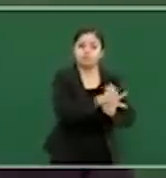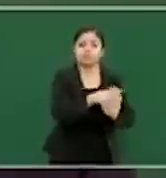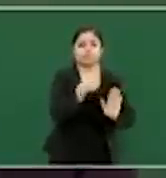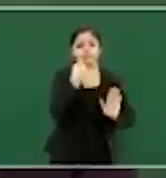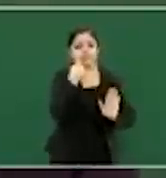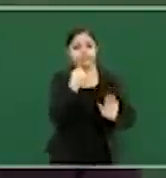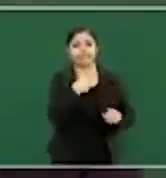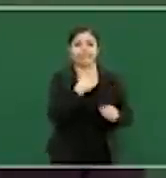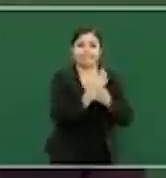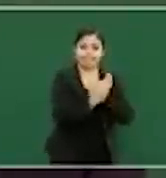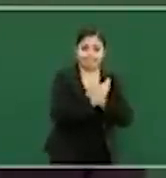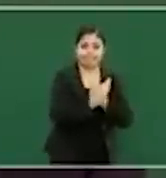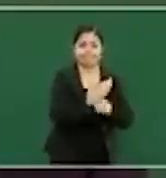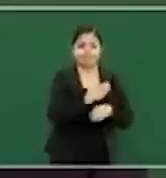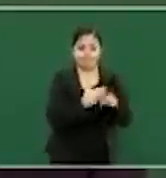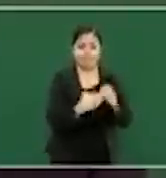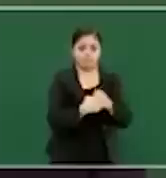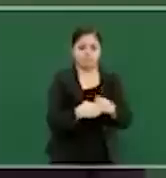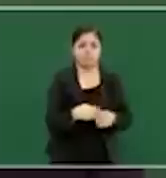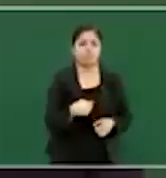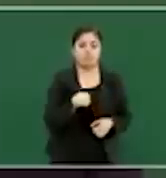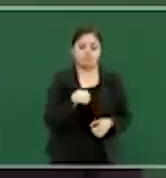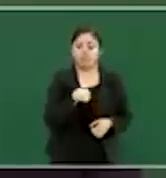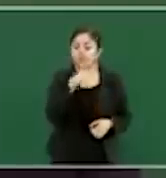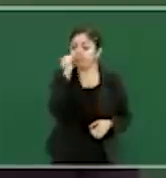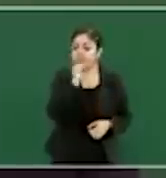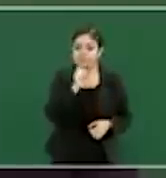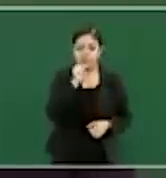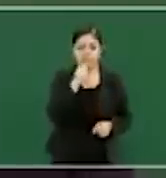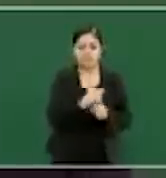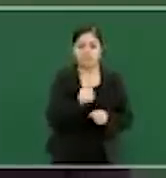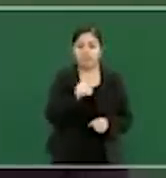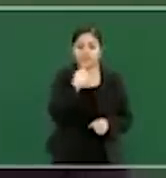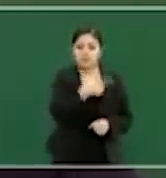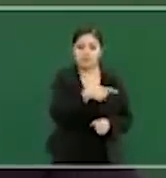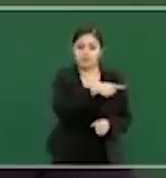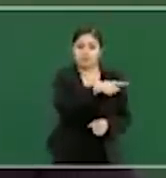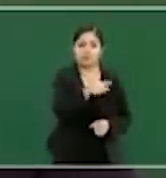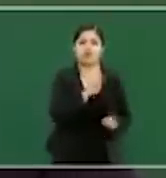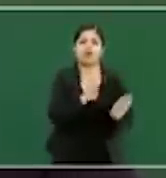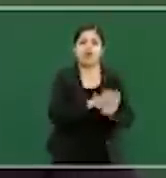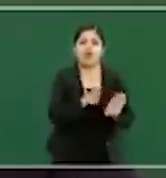los de la prensa conservadora, les digo prensa fifí,